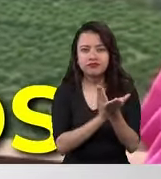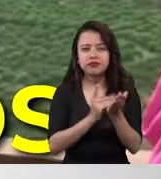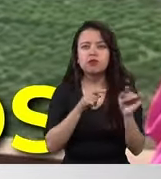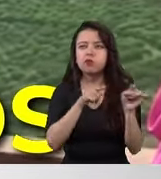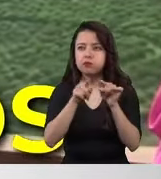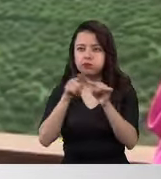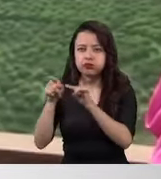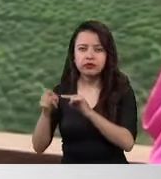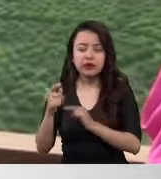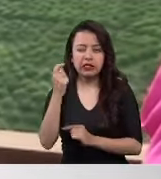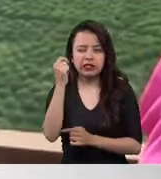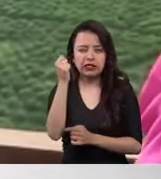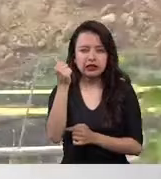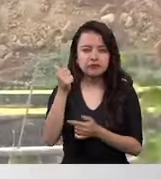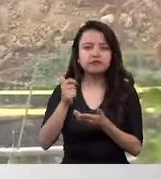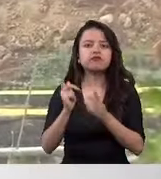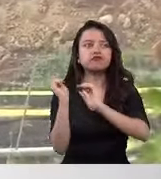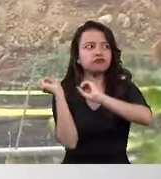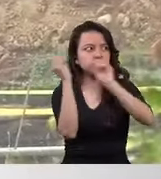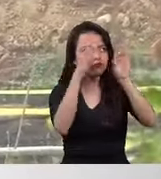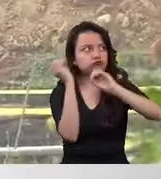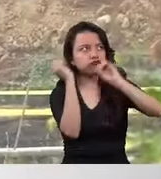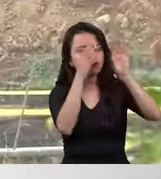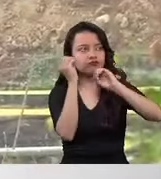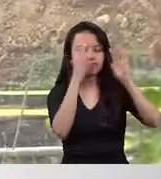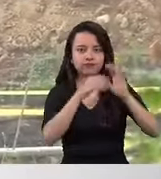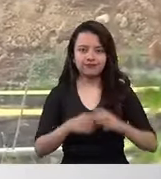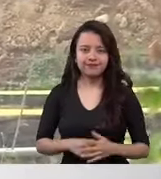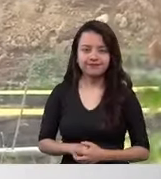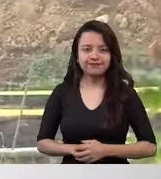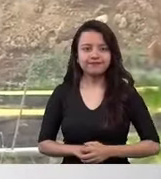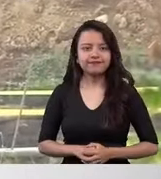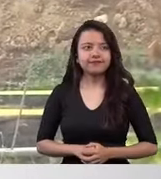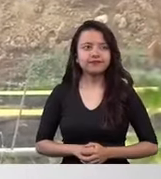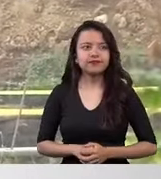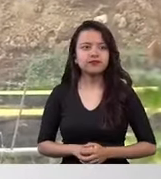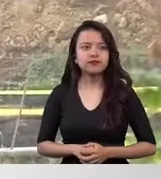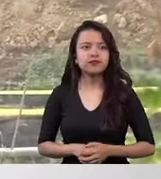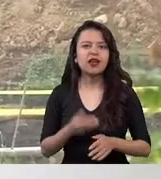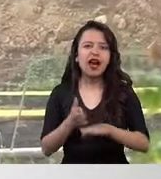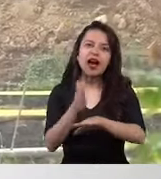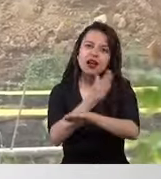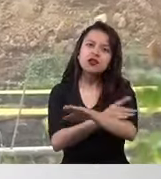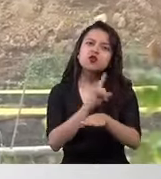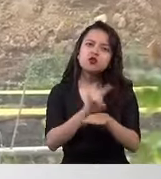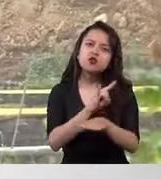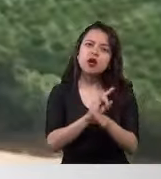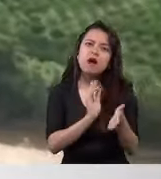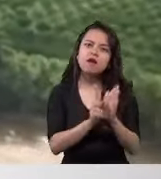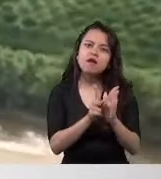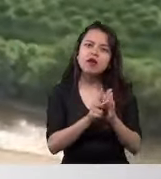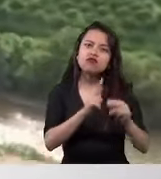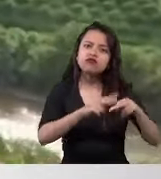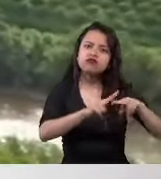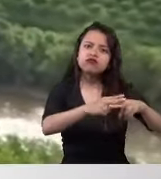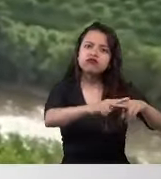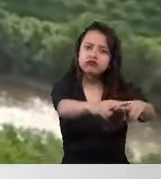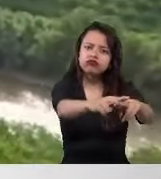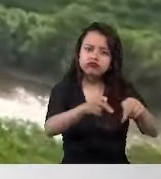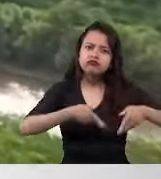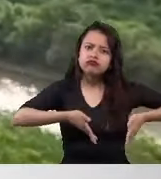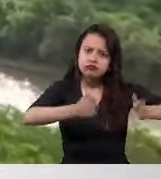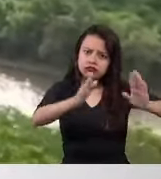que exporta el país. Pero además tenemos una vía férrea que estuvo en uso en algún momento, la queremos recuperar, así como también el aeropuerto del Café